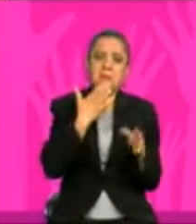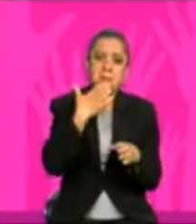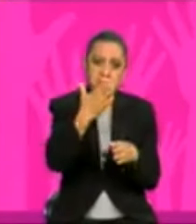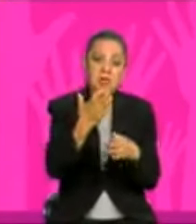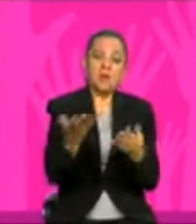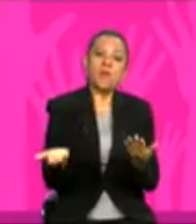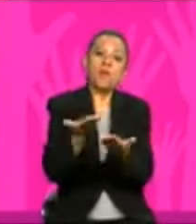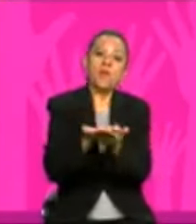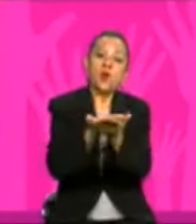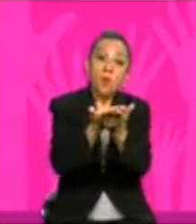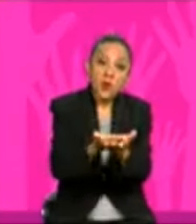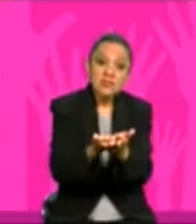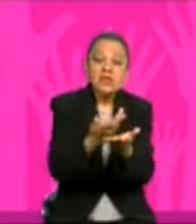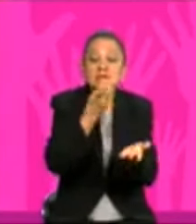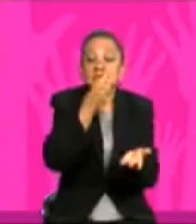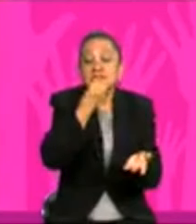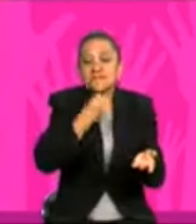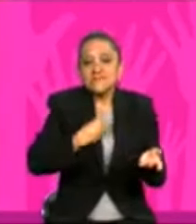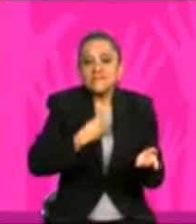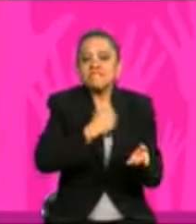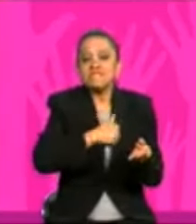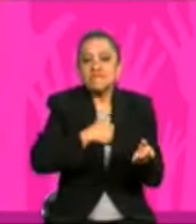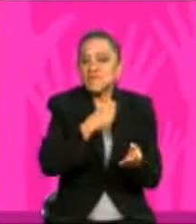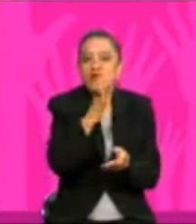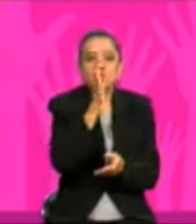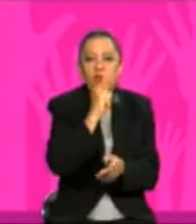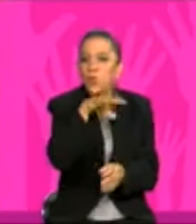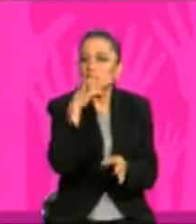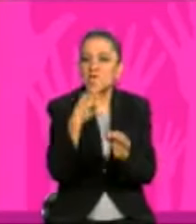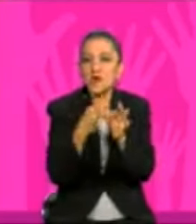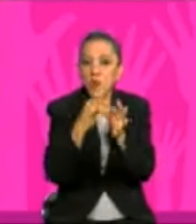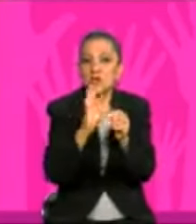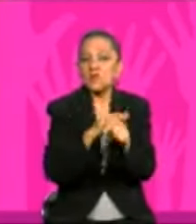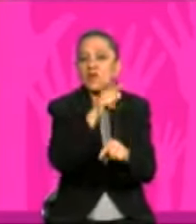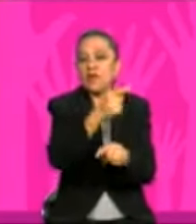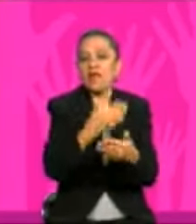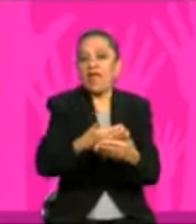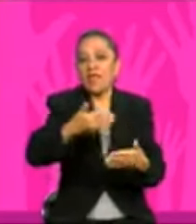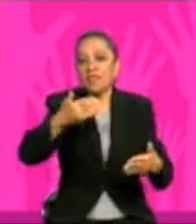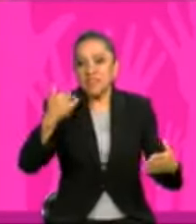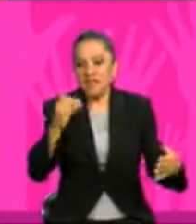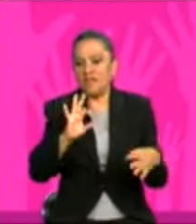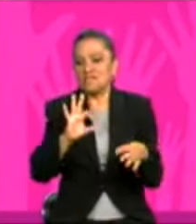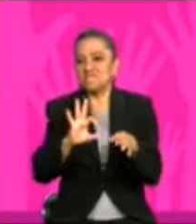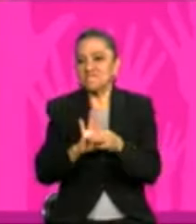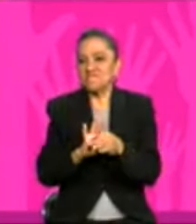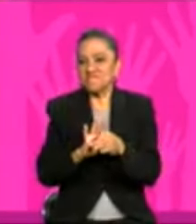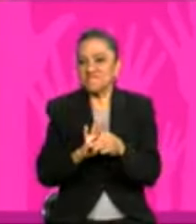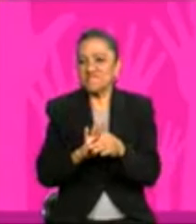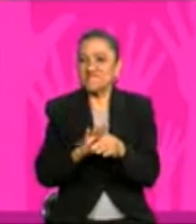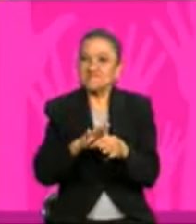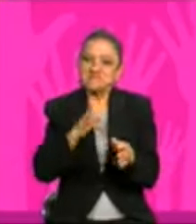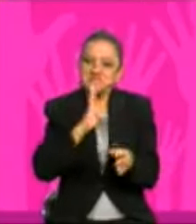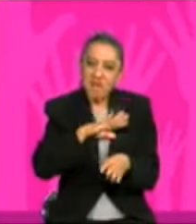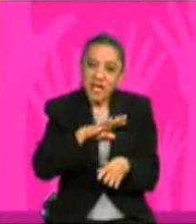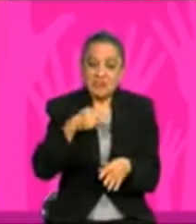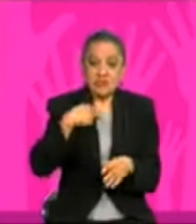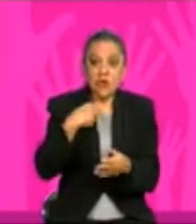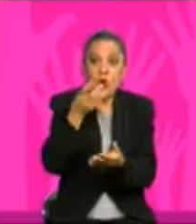Lástima que por los compromisos que tienen no puedan cumplirlas. Hoy en mi gobierno soy la única que va a poder